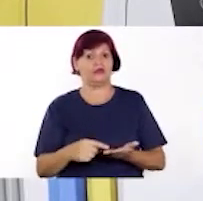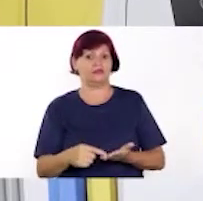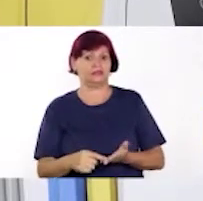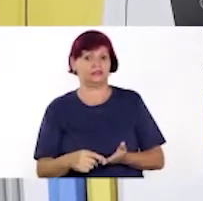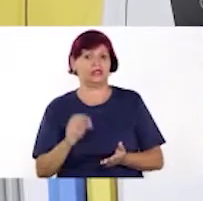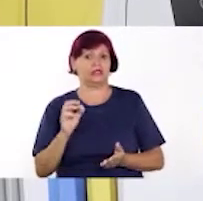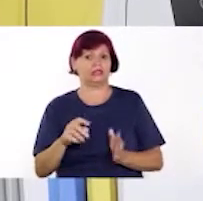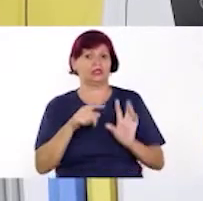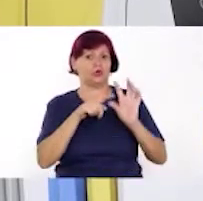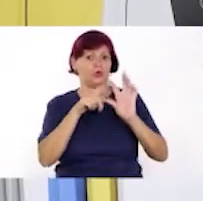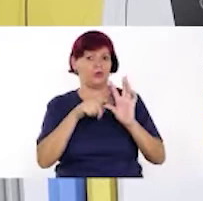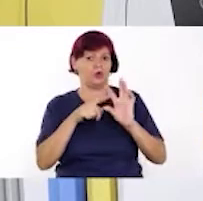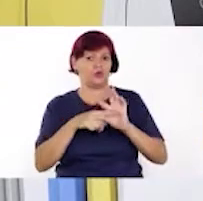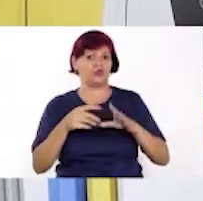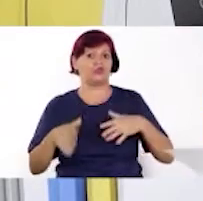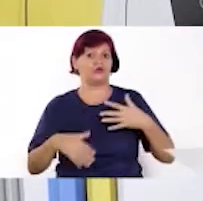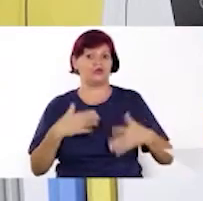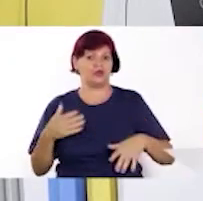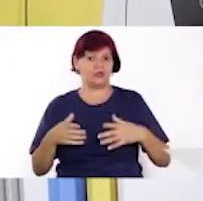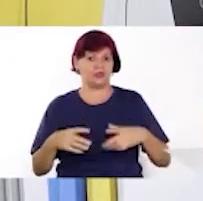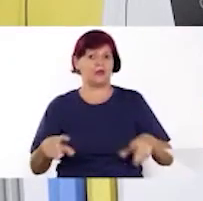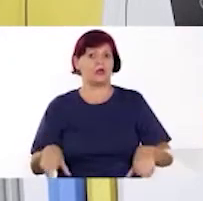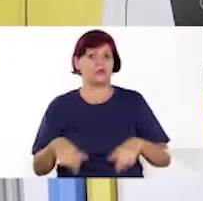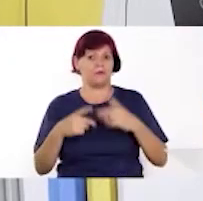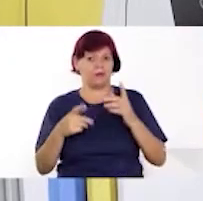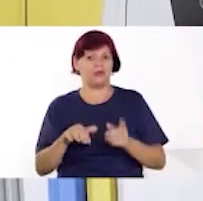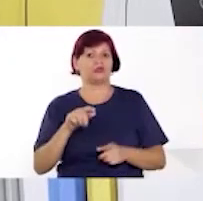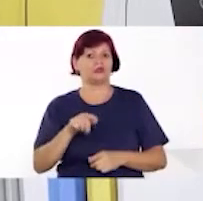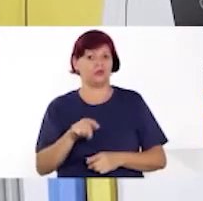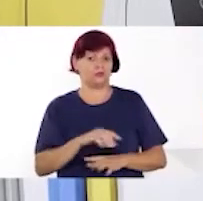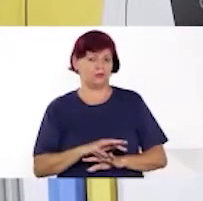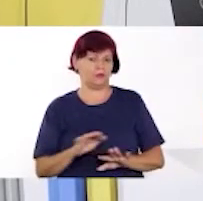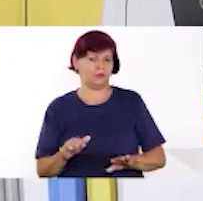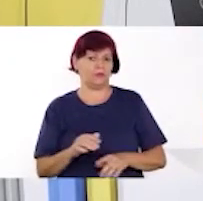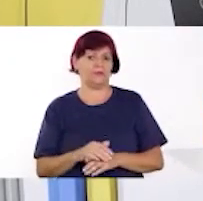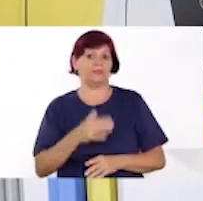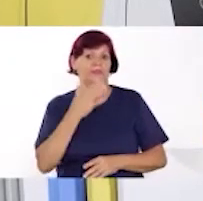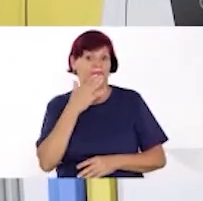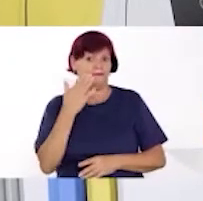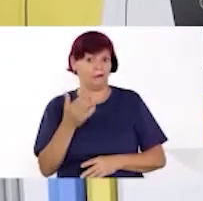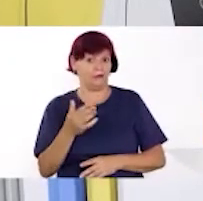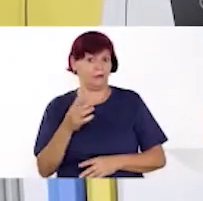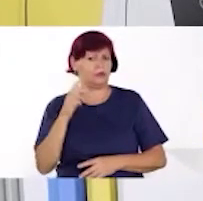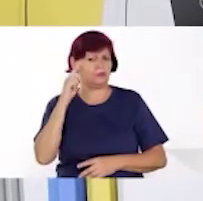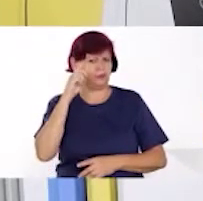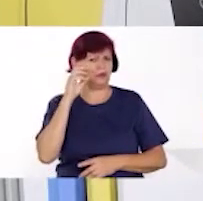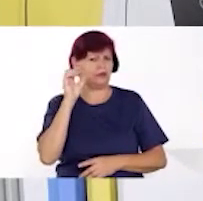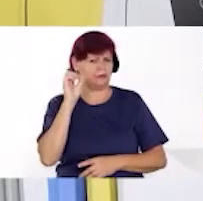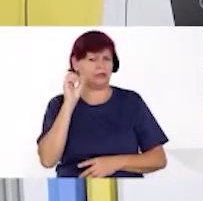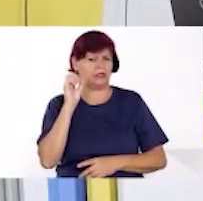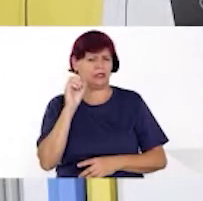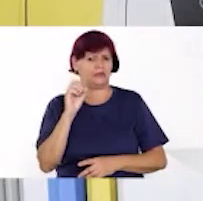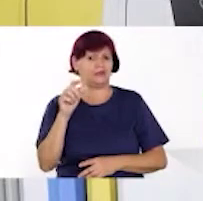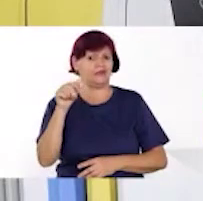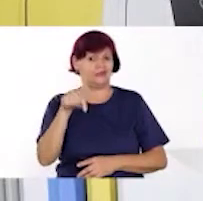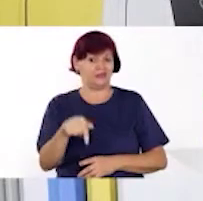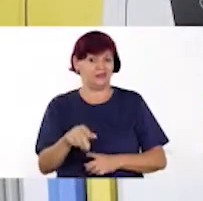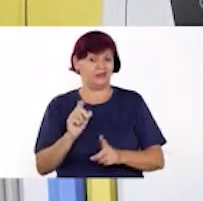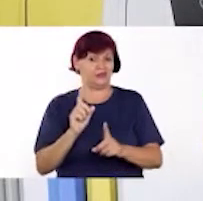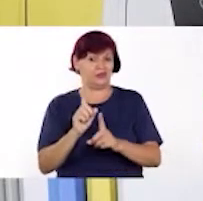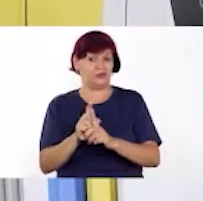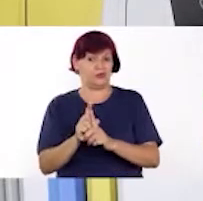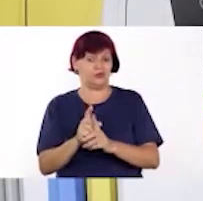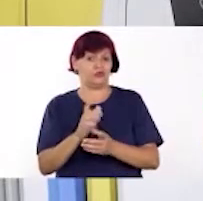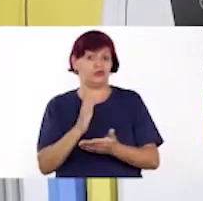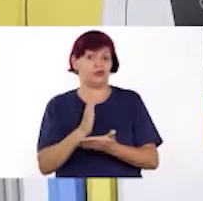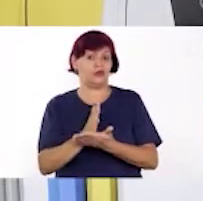así como los contenidos y las actividades que le darán cumplimiento a los mismos. Es bueno hacer una aclaración. A partir de este encuentro,